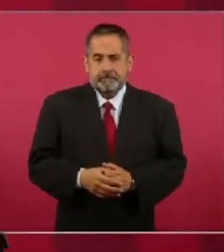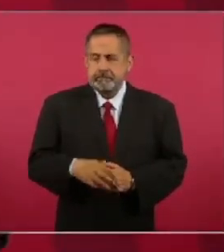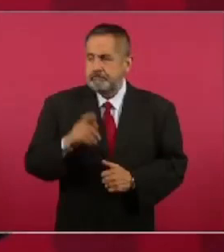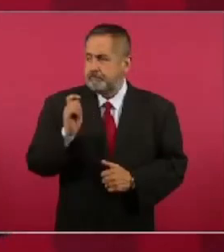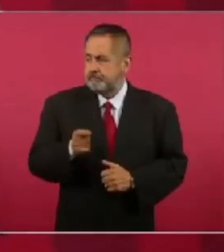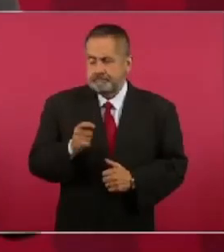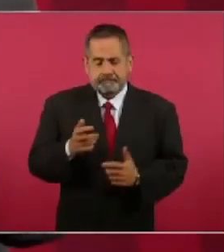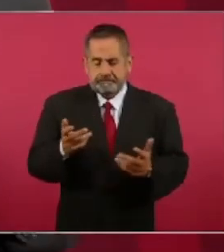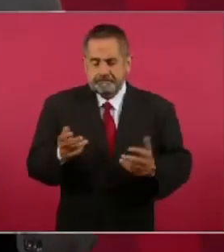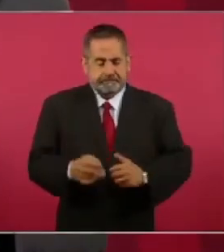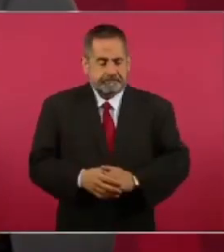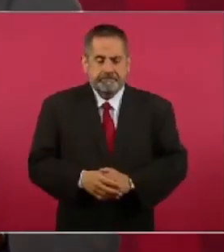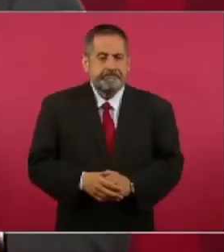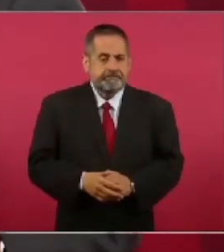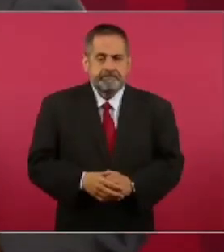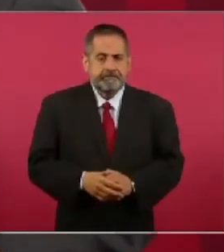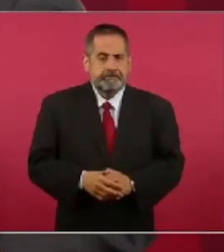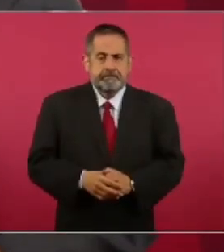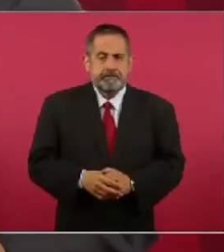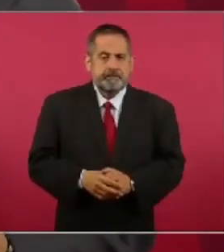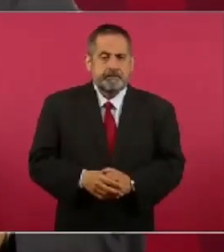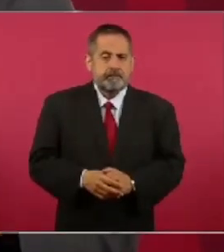muy